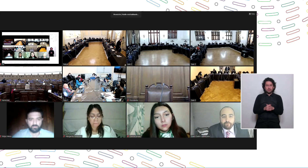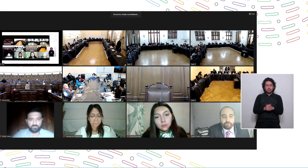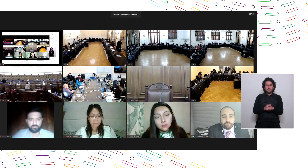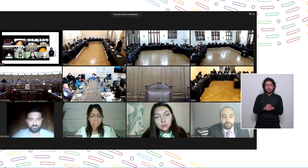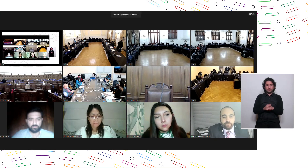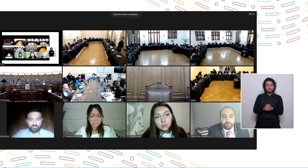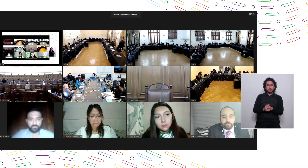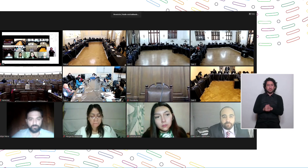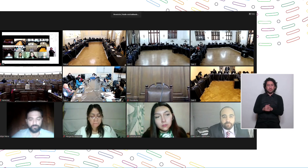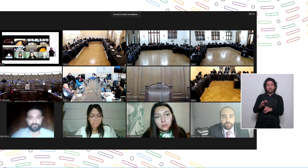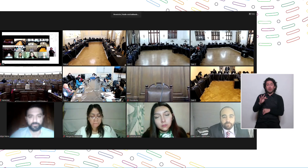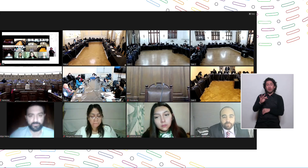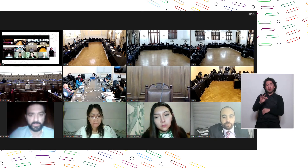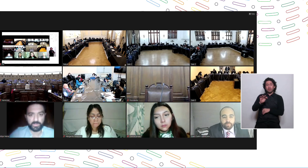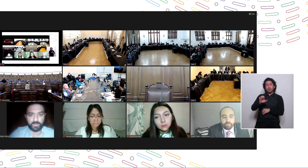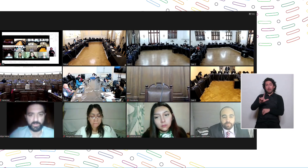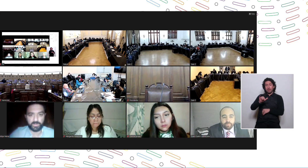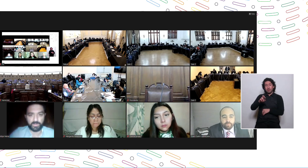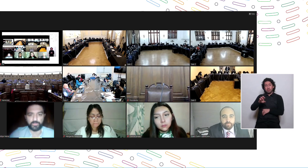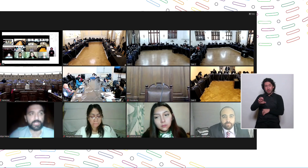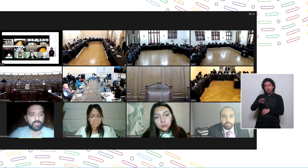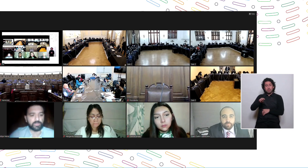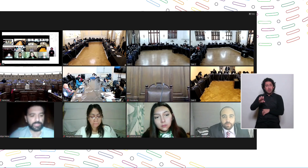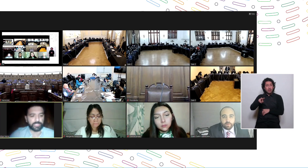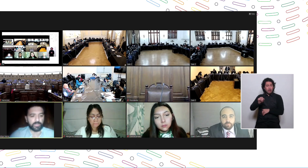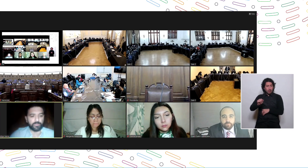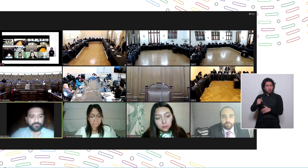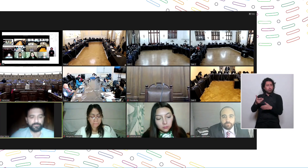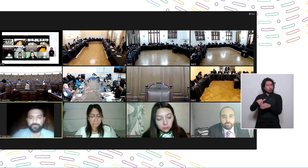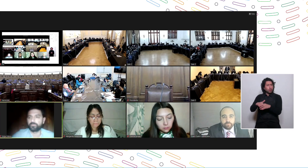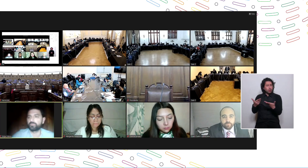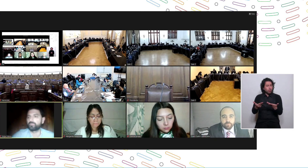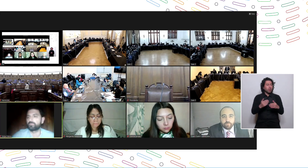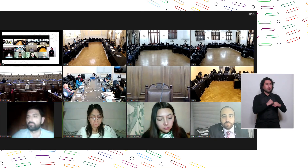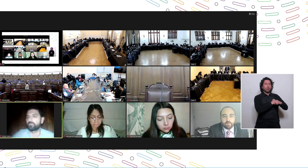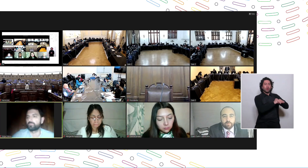¿Cómo vota Felipe Mena? En contra, señor secretario.